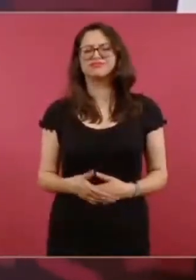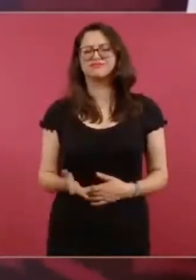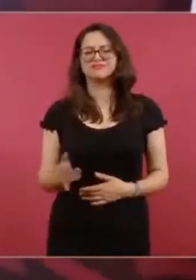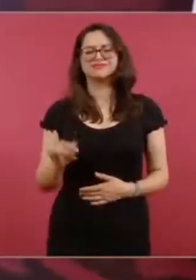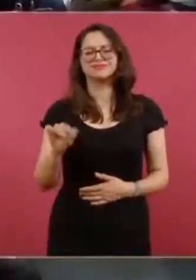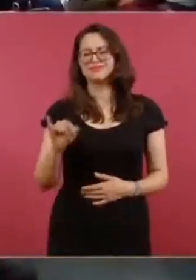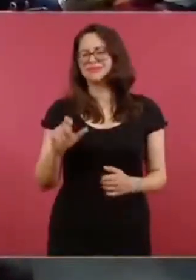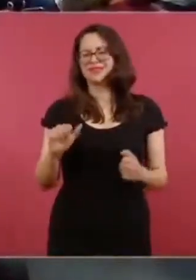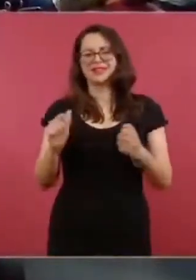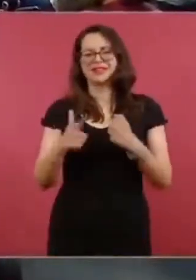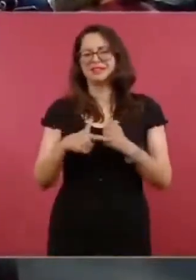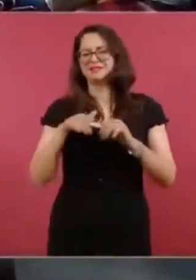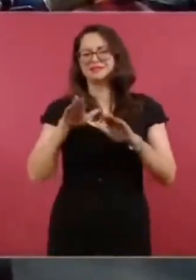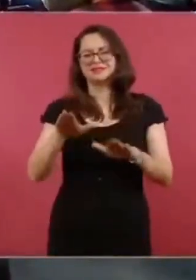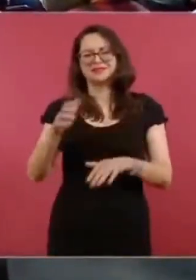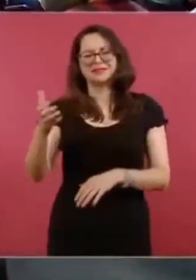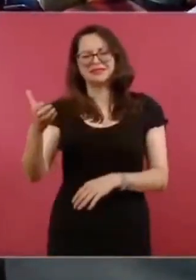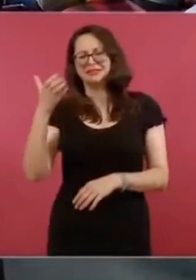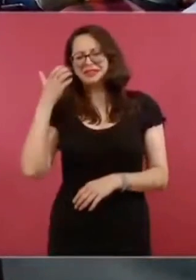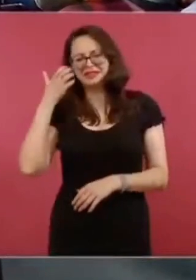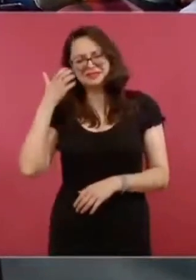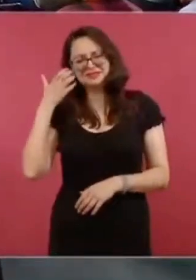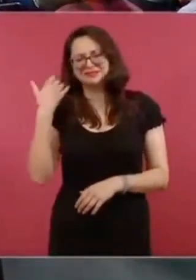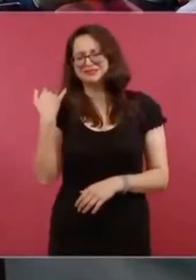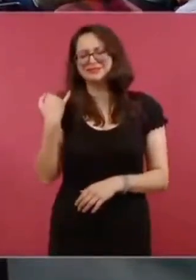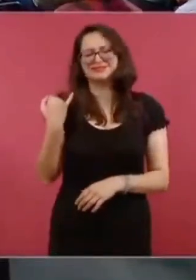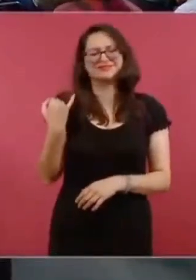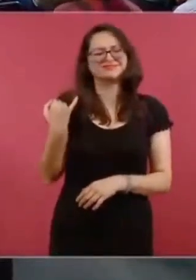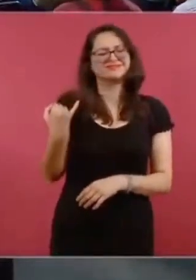y nada.